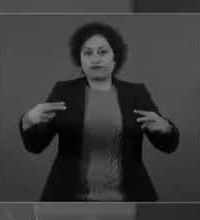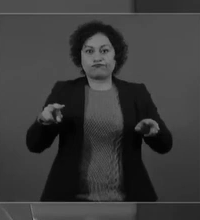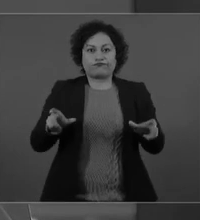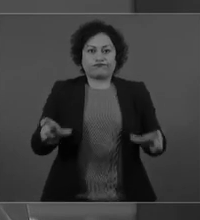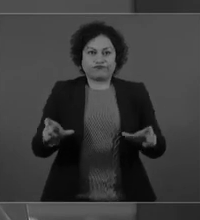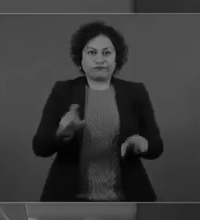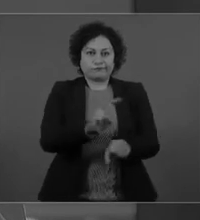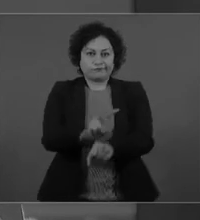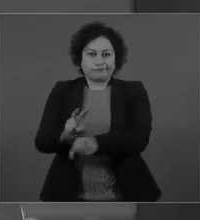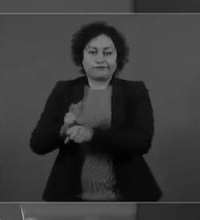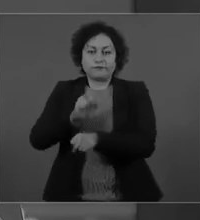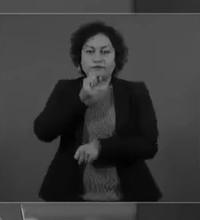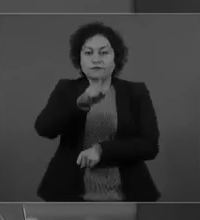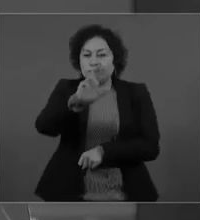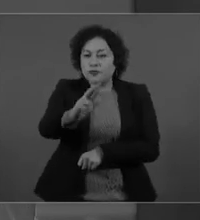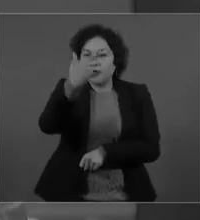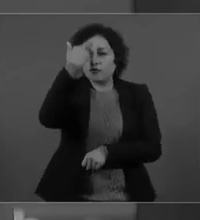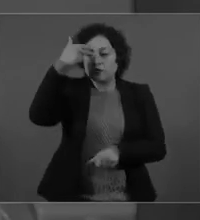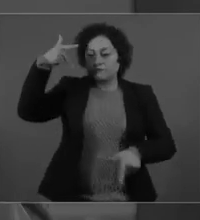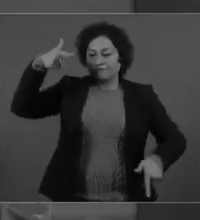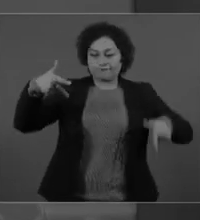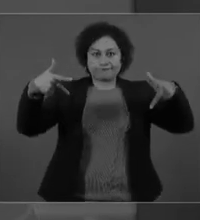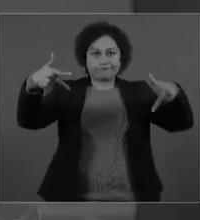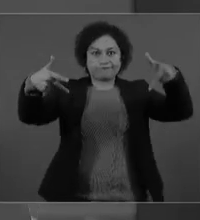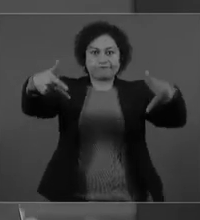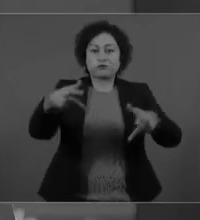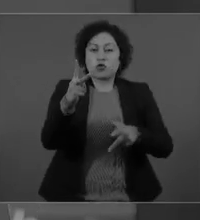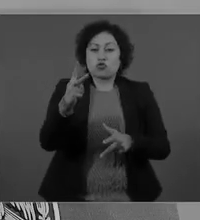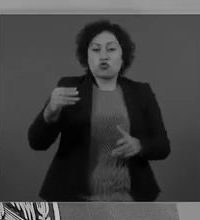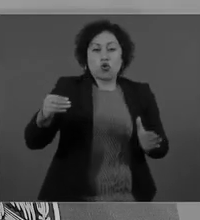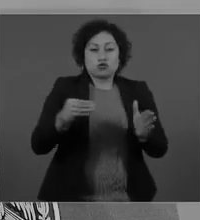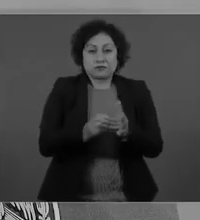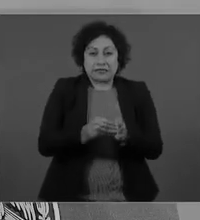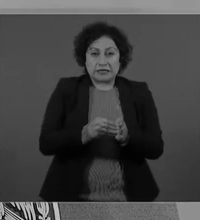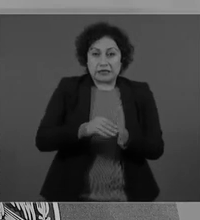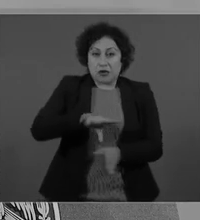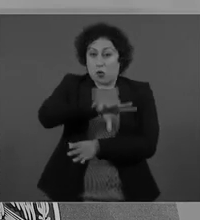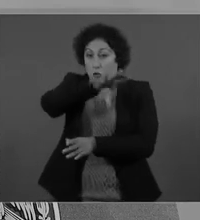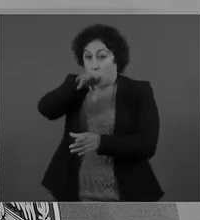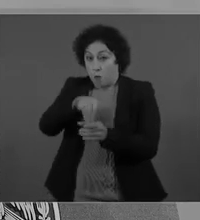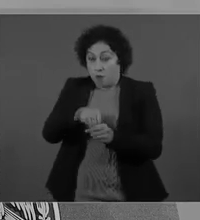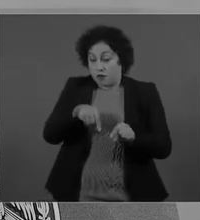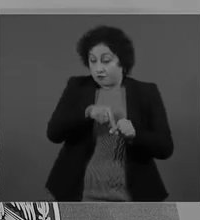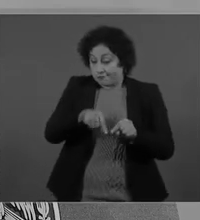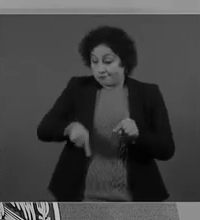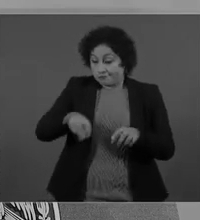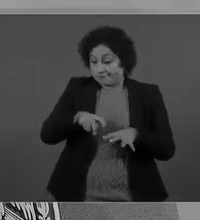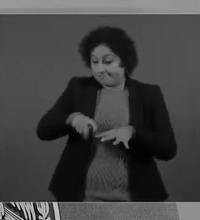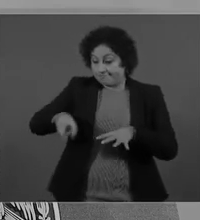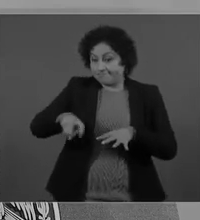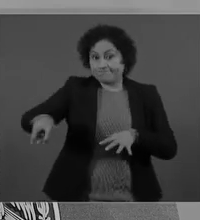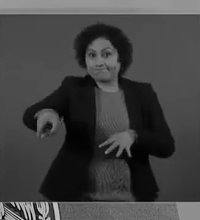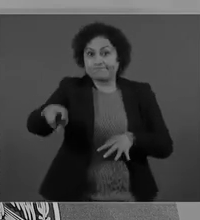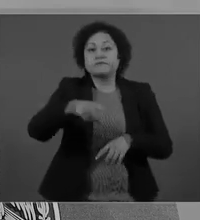más de 2,000 cámaras instaladas en todos los 1,500 kilómetros del tren. Con esto,